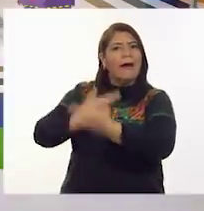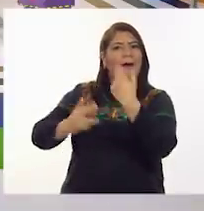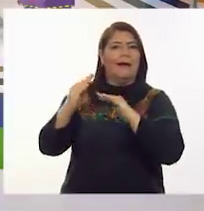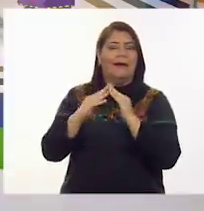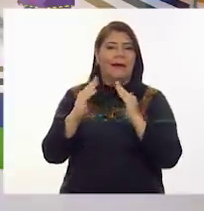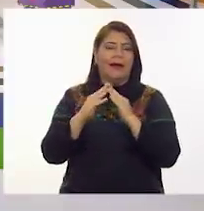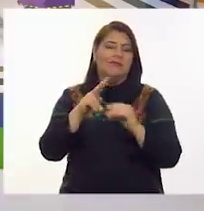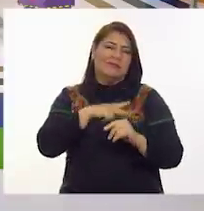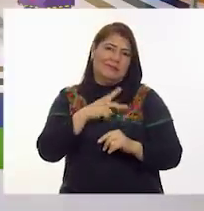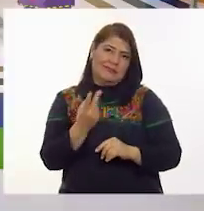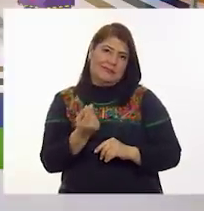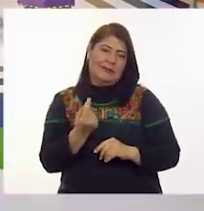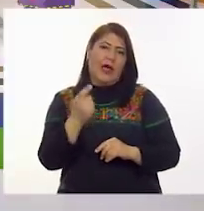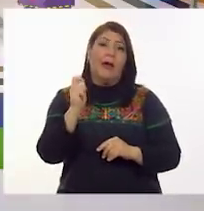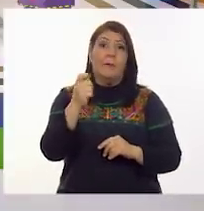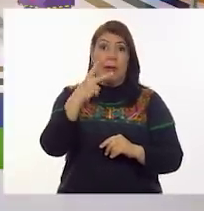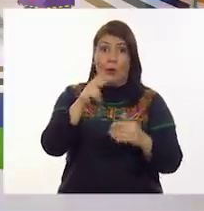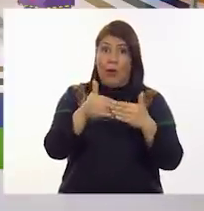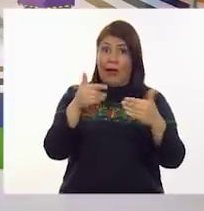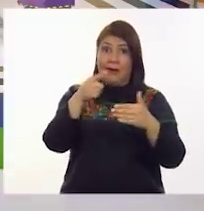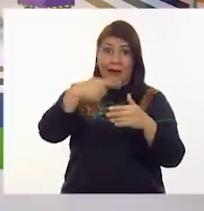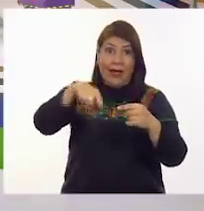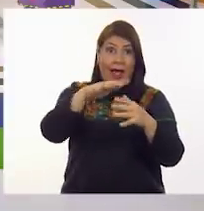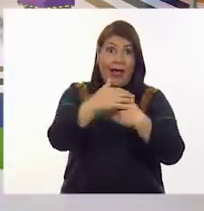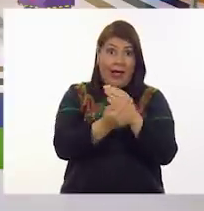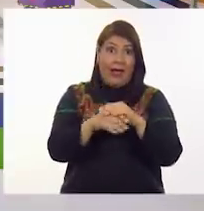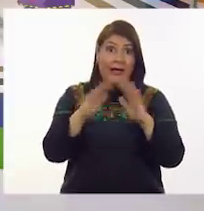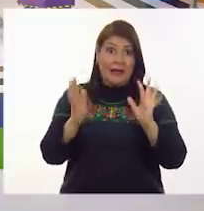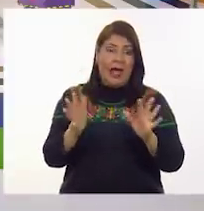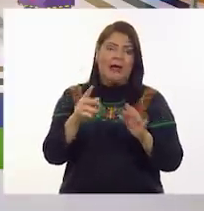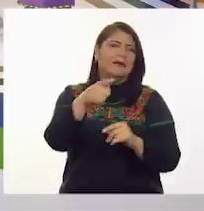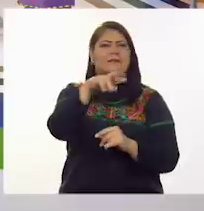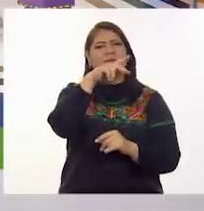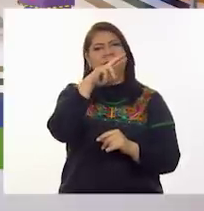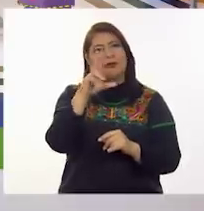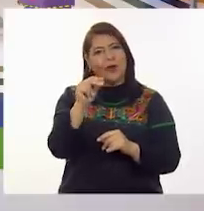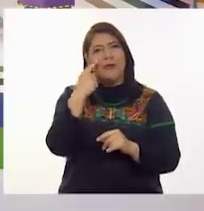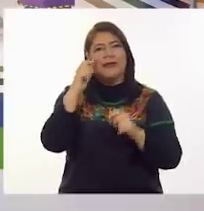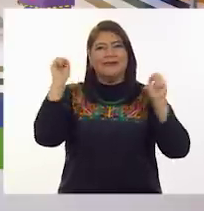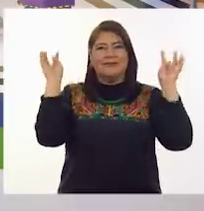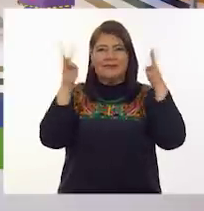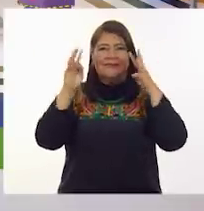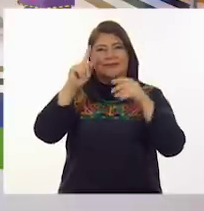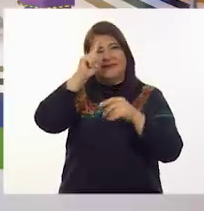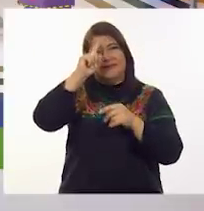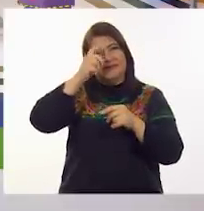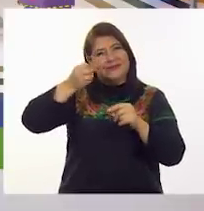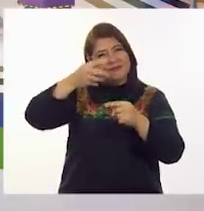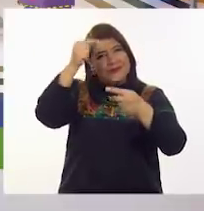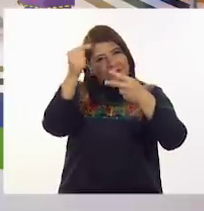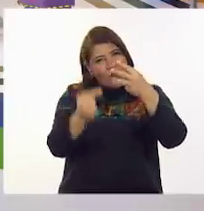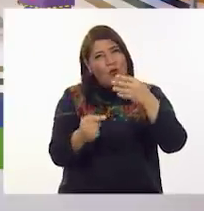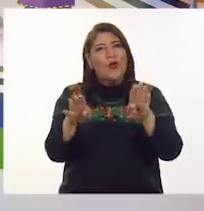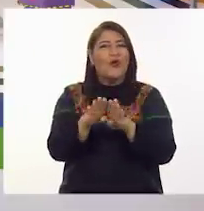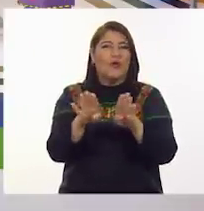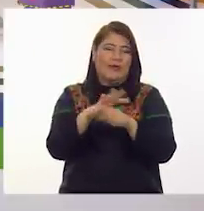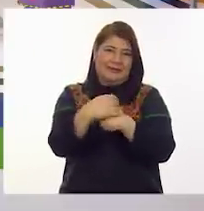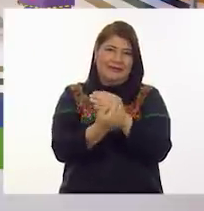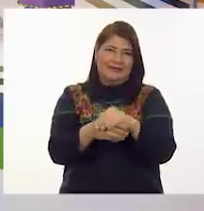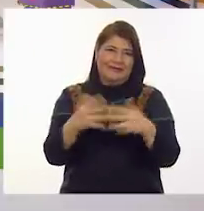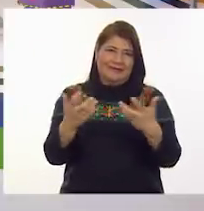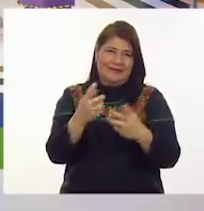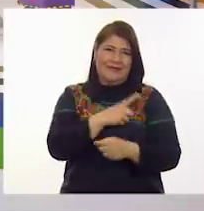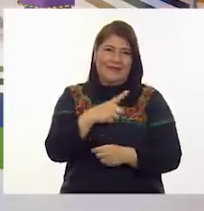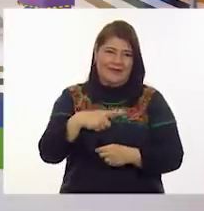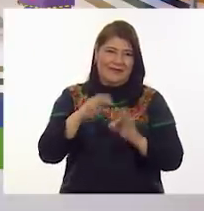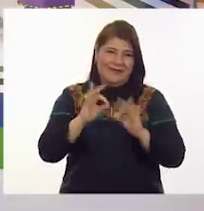antes de comenzar la clase, ¿ya se lavaron las manos? No se preocupen. Vamos con nuestro amigo Ajo Listo para que nos recuerde cómo debemos lavar nuestras